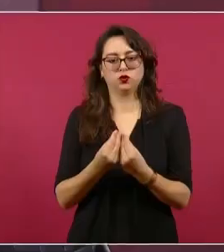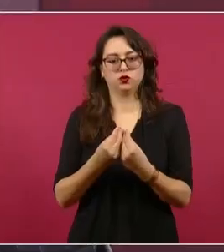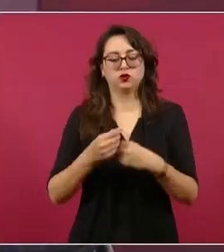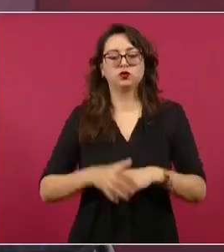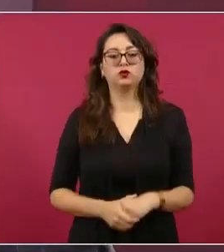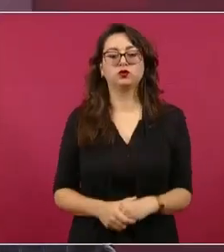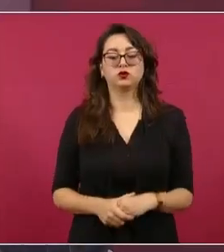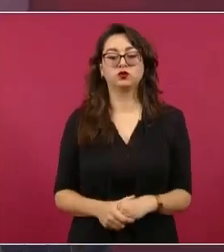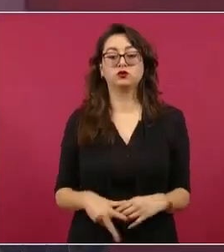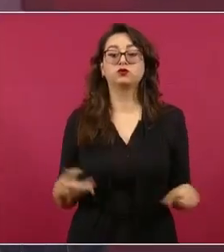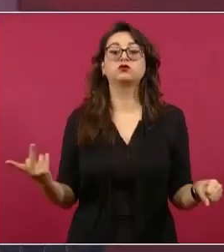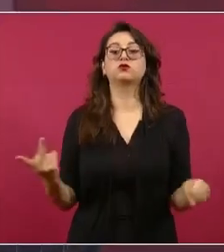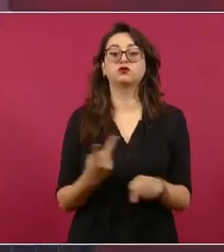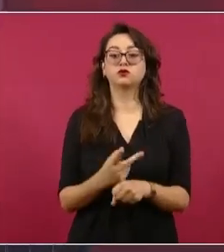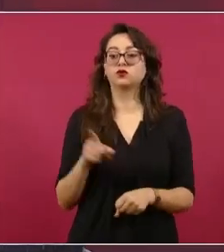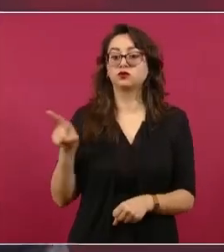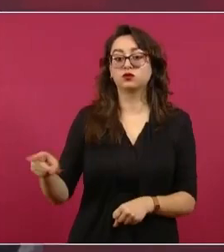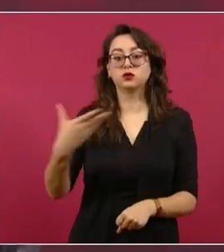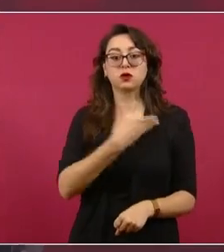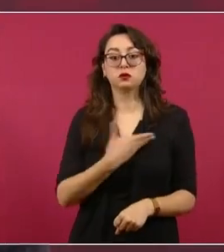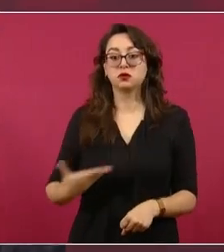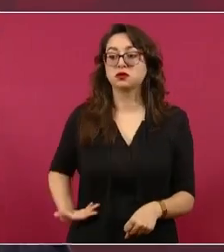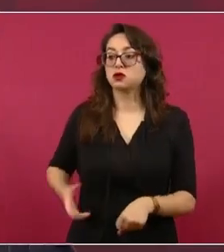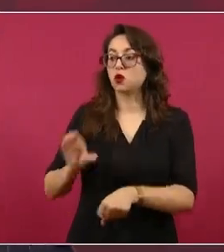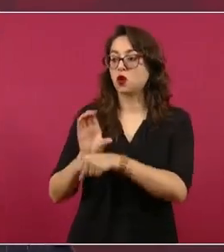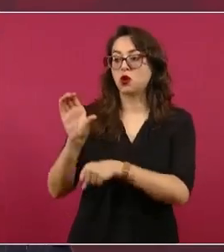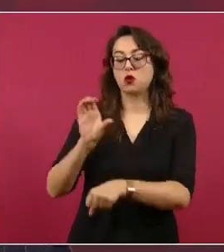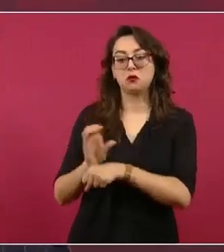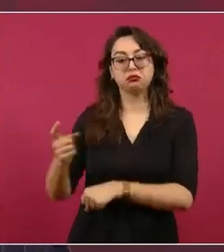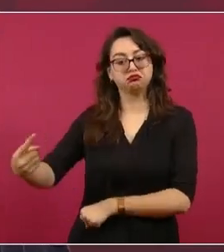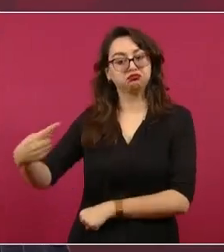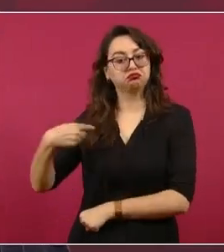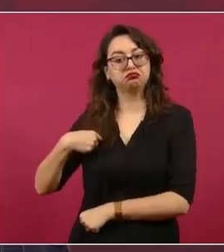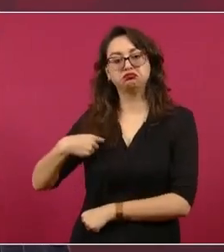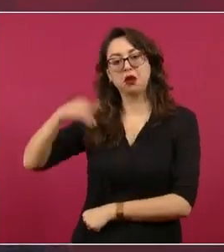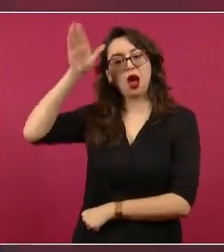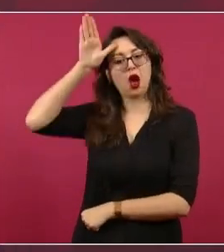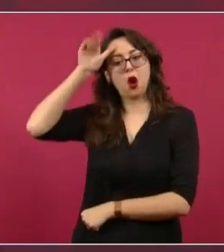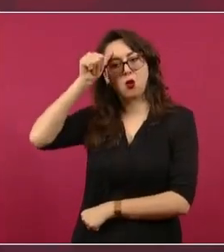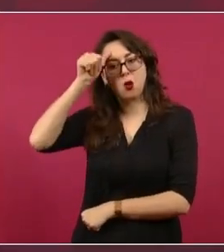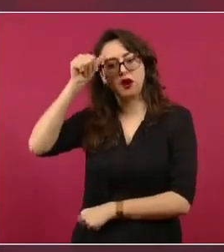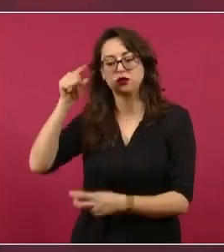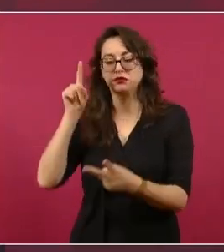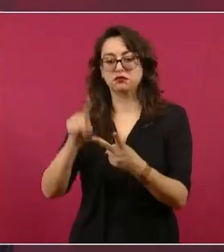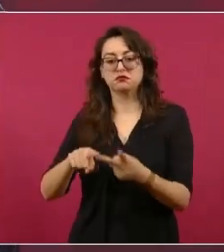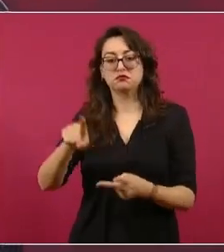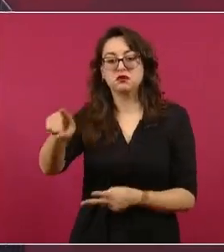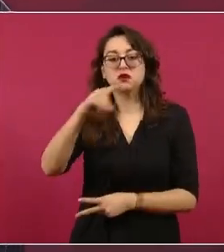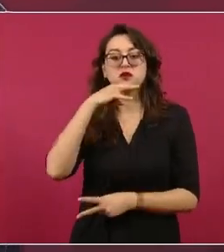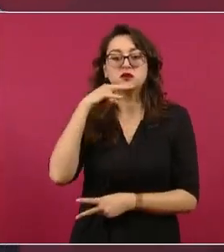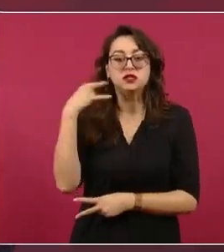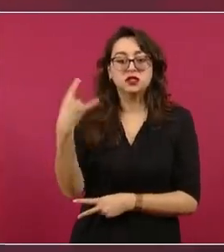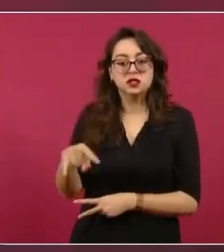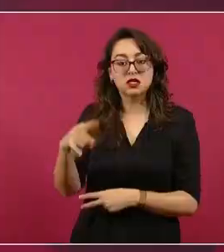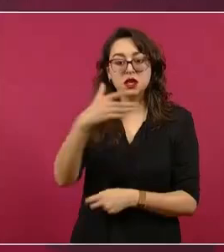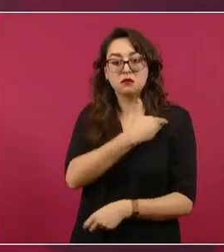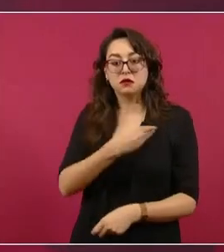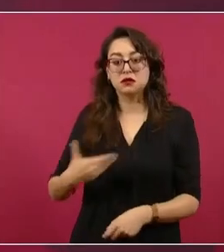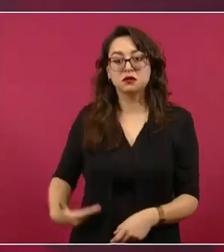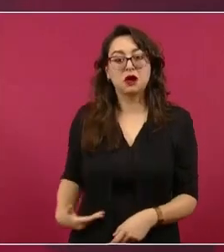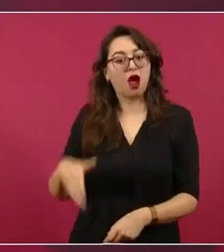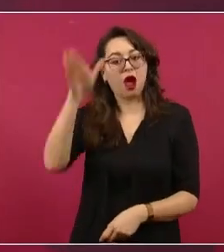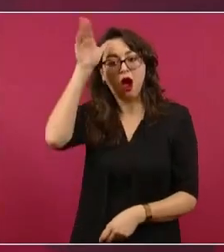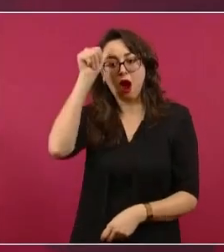presidente de Colombia pues es parecida a la mía. Y el presidente de Chile